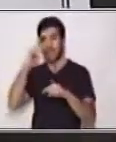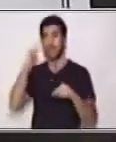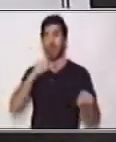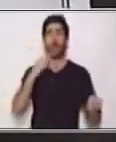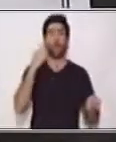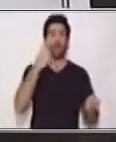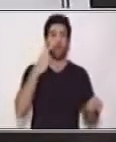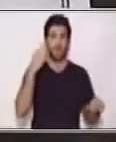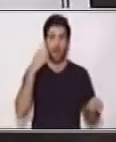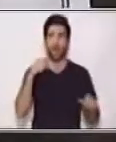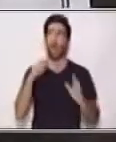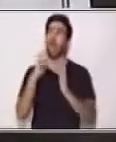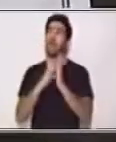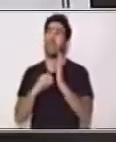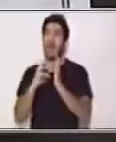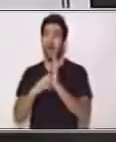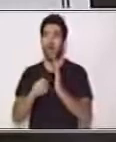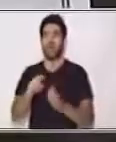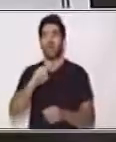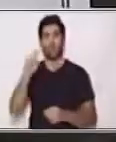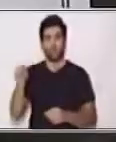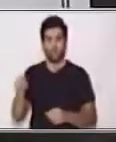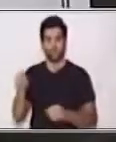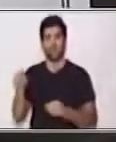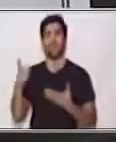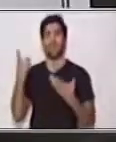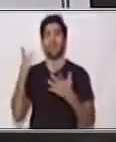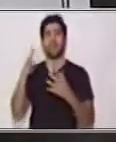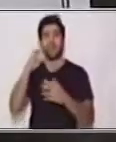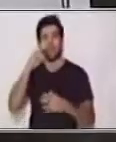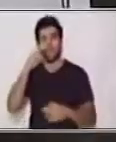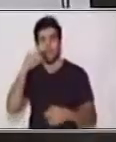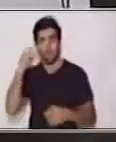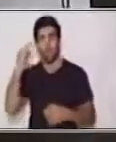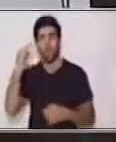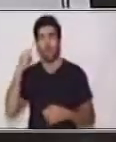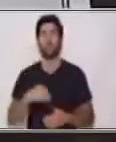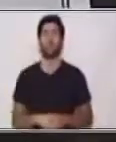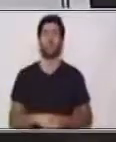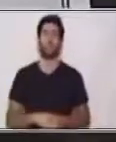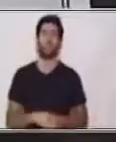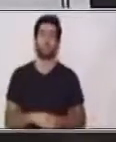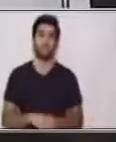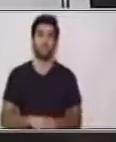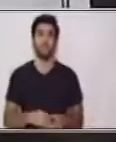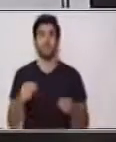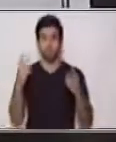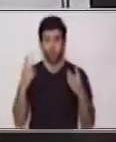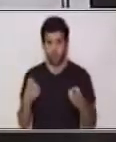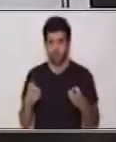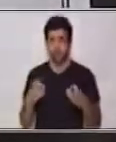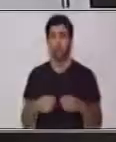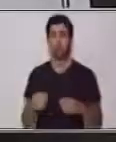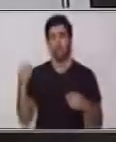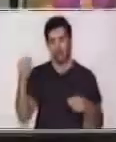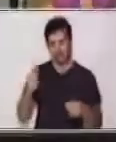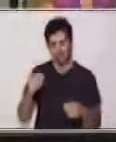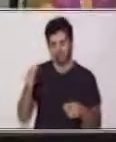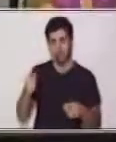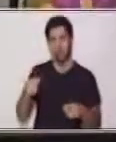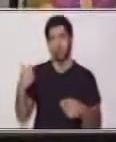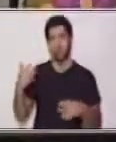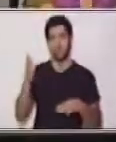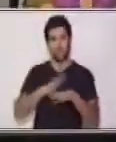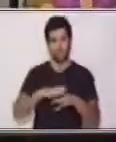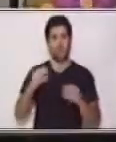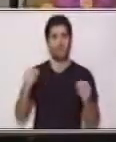rosado, anaranjado y lila. ¿Ya viste? Hagámoslo nuevamente, pero un poco más rápido. Esto te